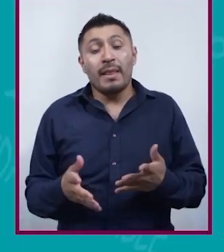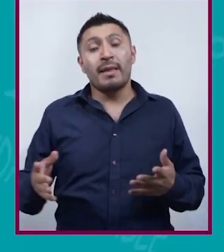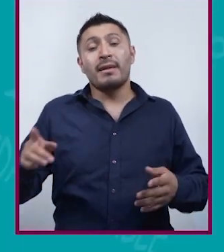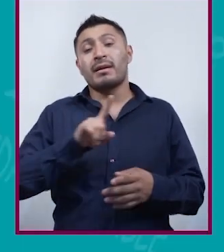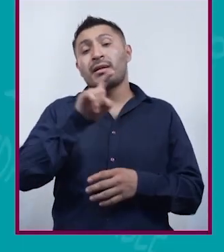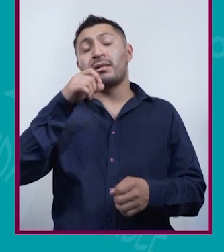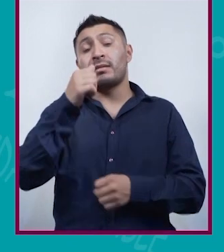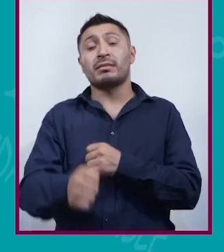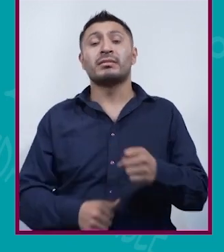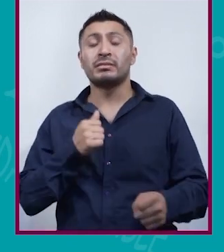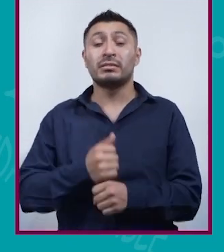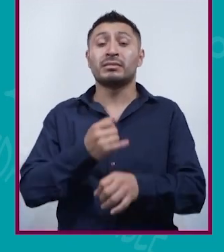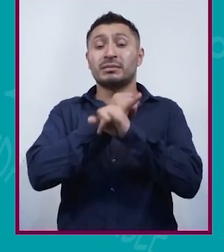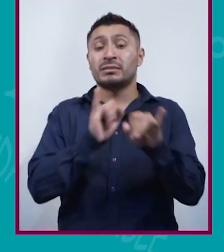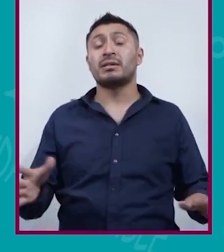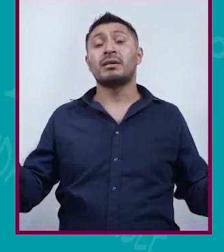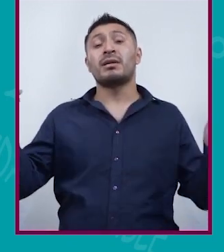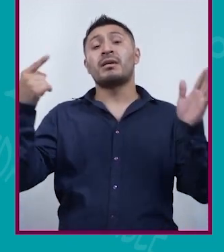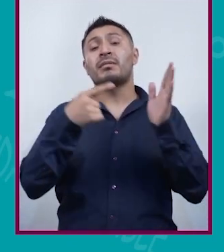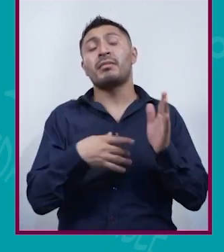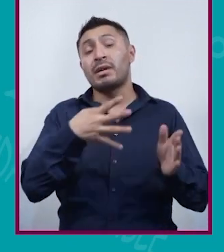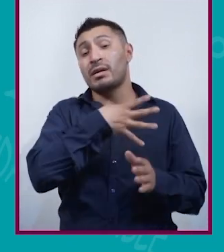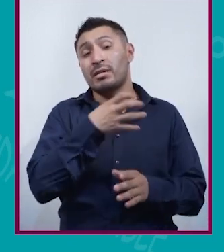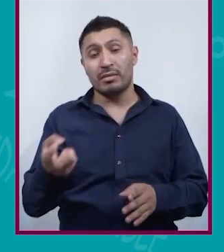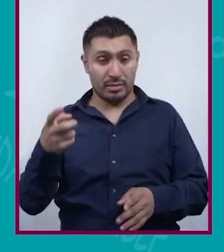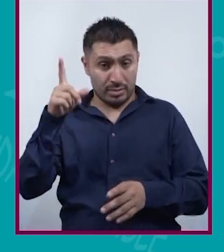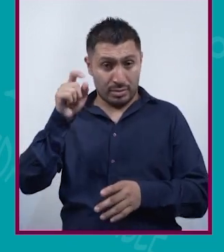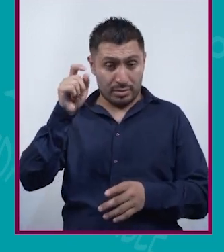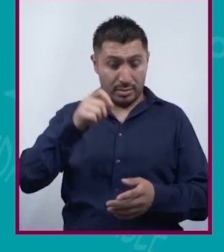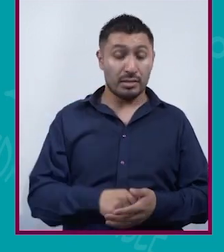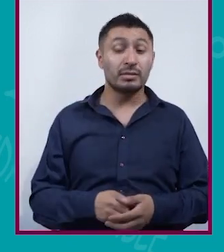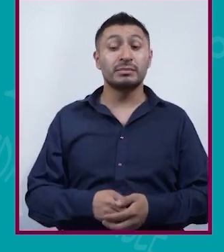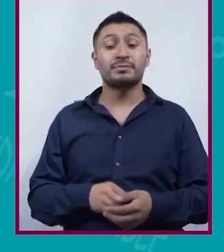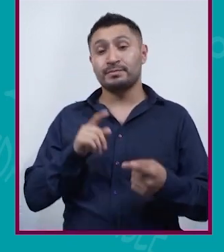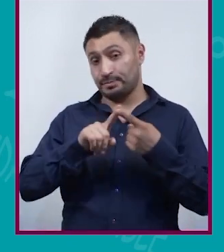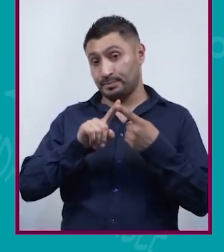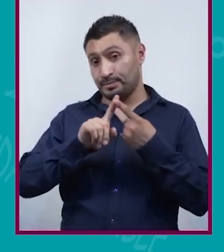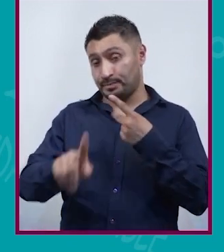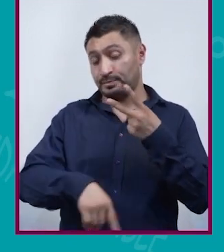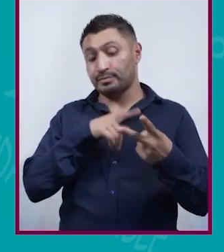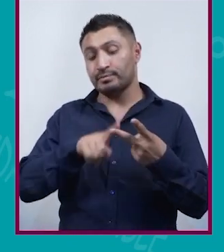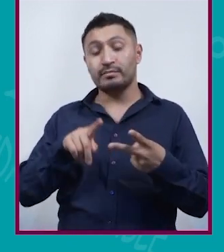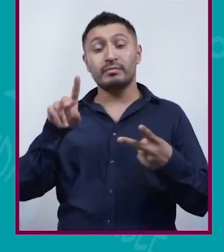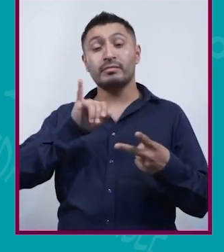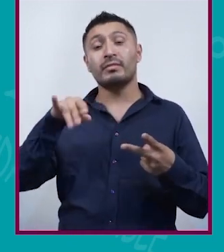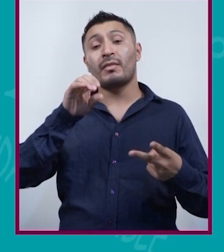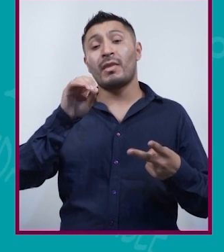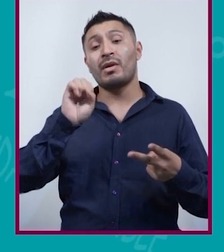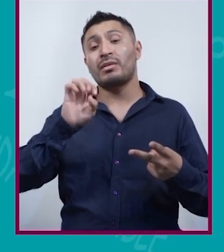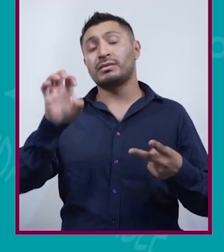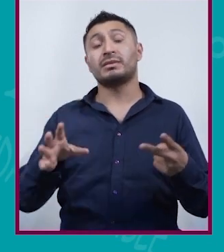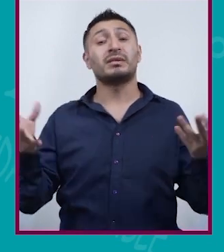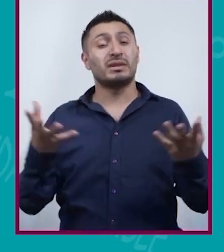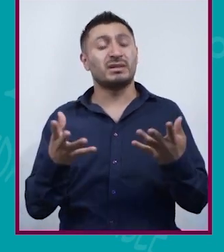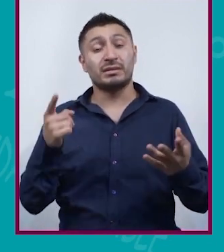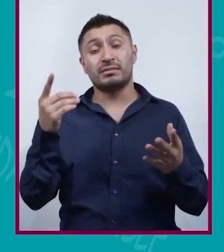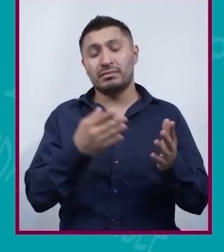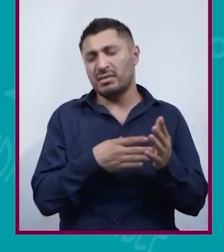el centenario de la independencia en 1920. Segundo, Vasconcelos había hecho